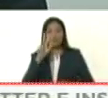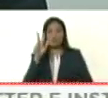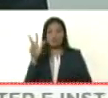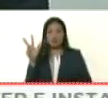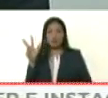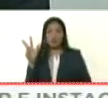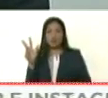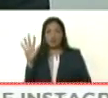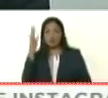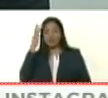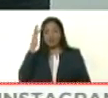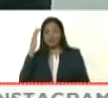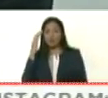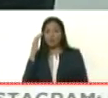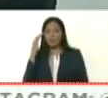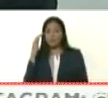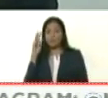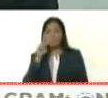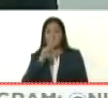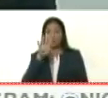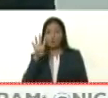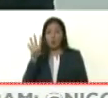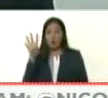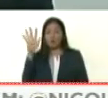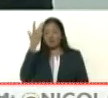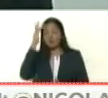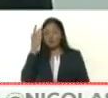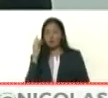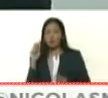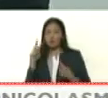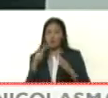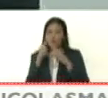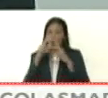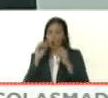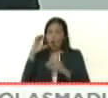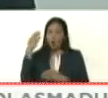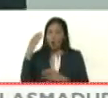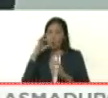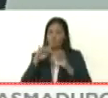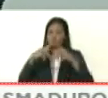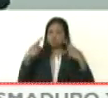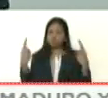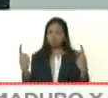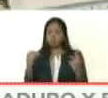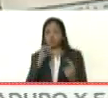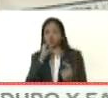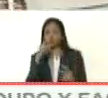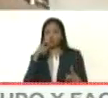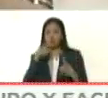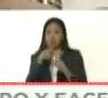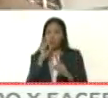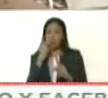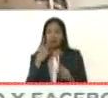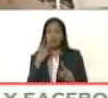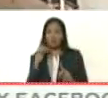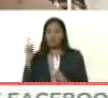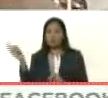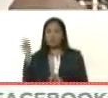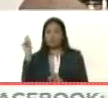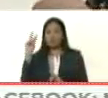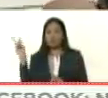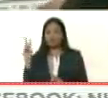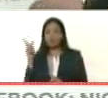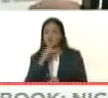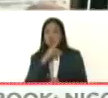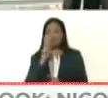y 24 de febrero aparecieron en los medios colombianos una noticia que señalaba que un diputado venezolano